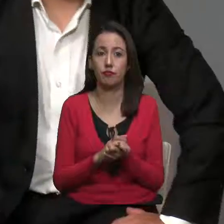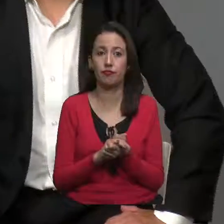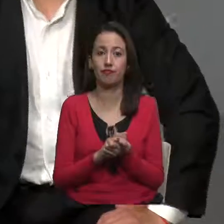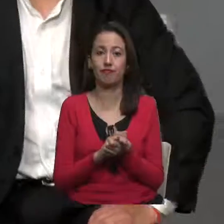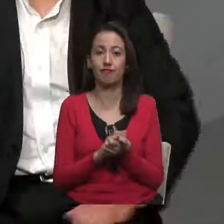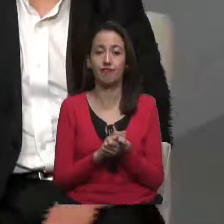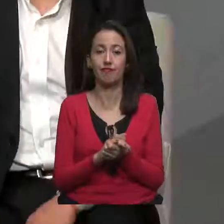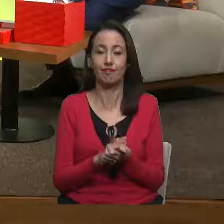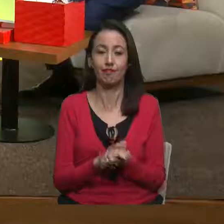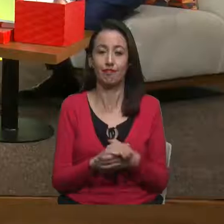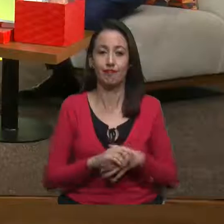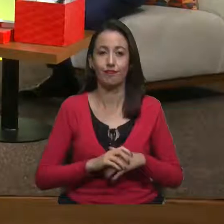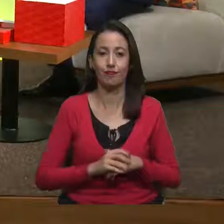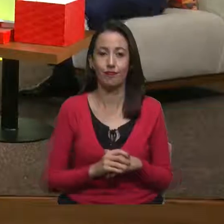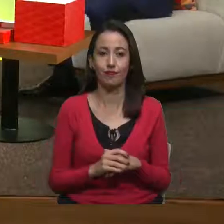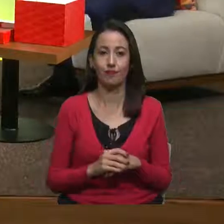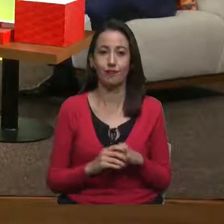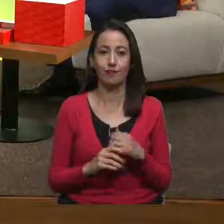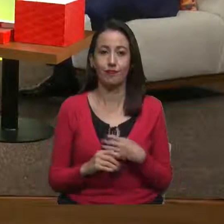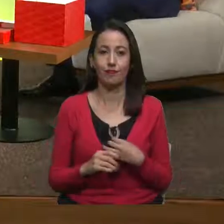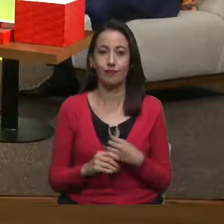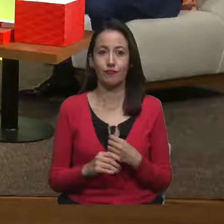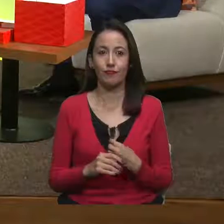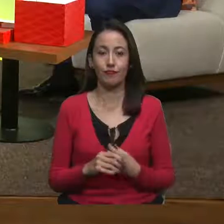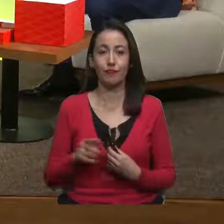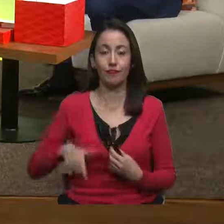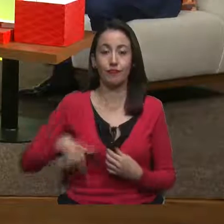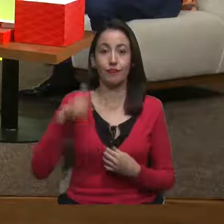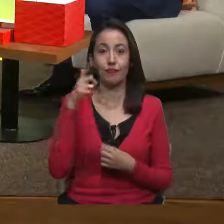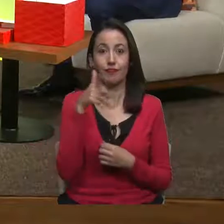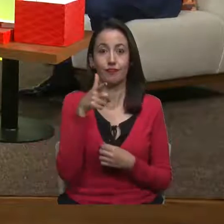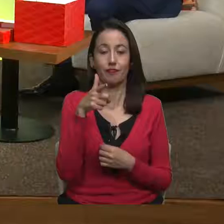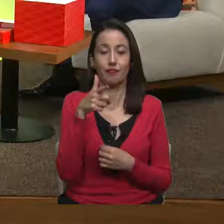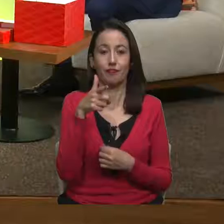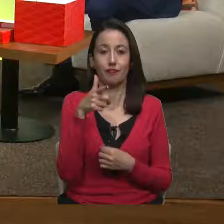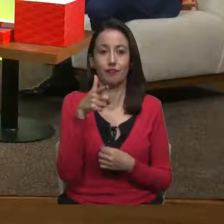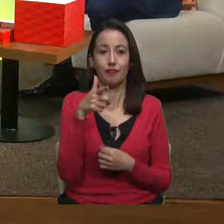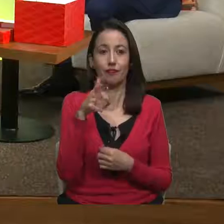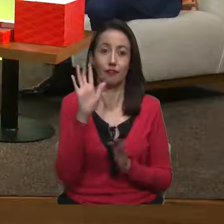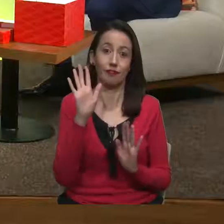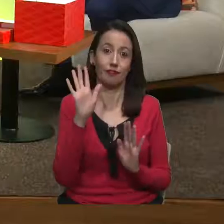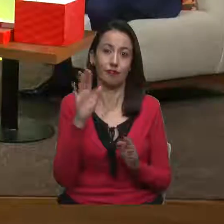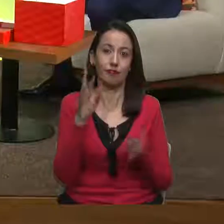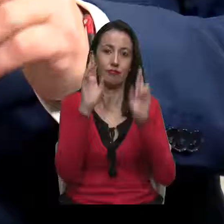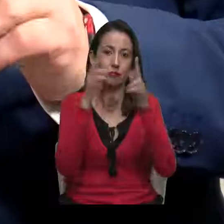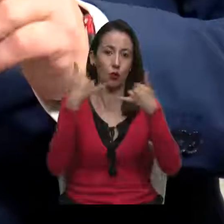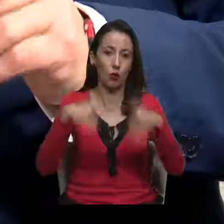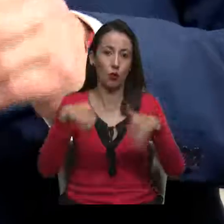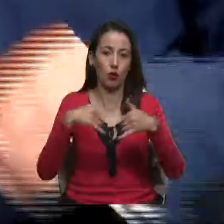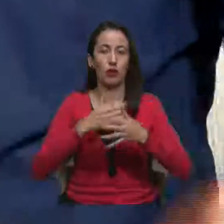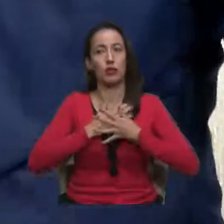favor una pistola por suerte es de juguete